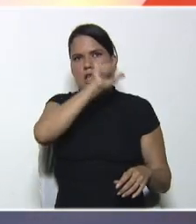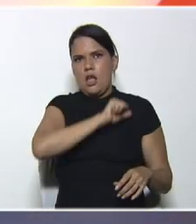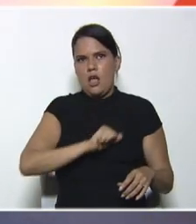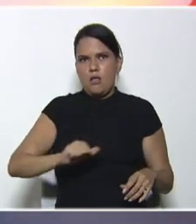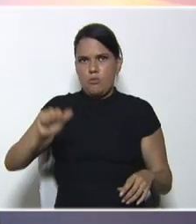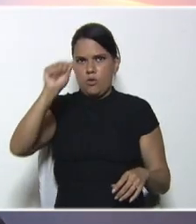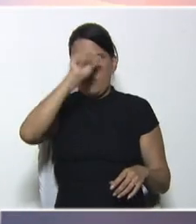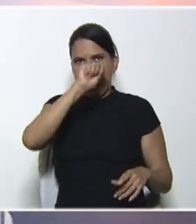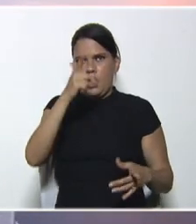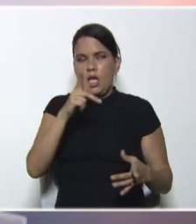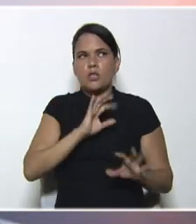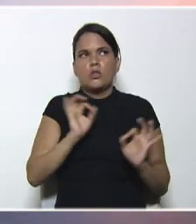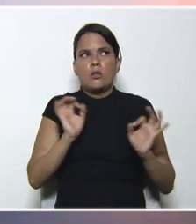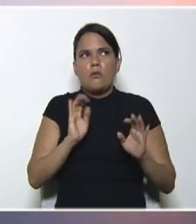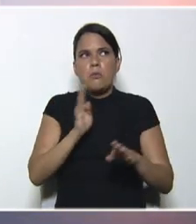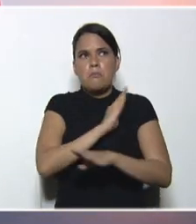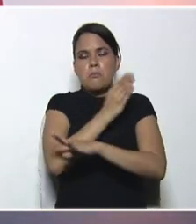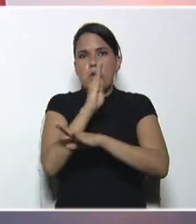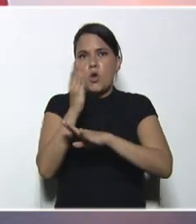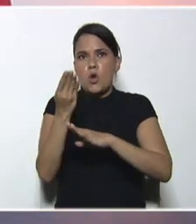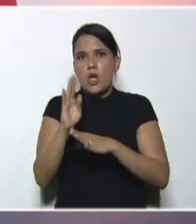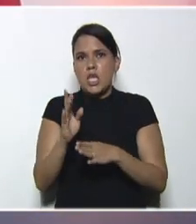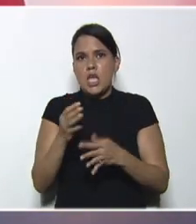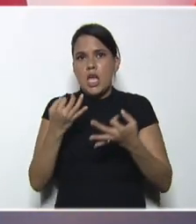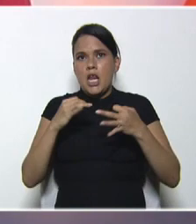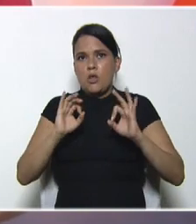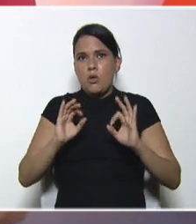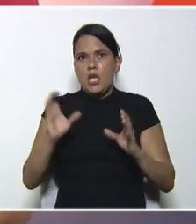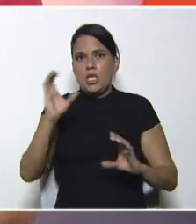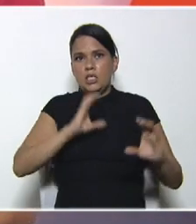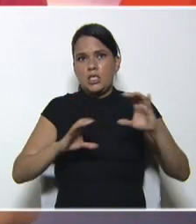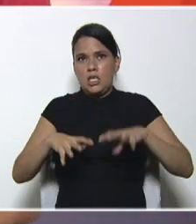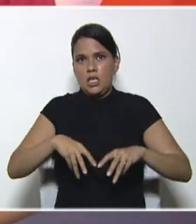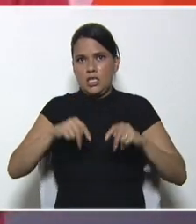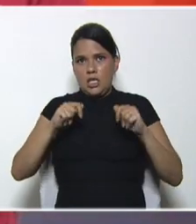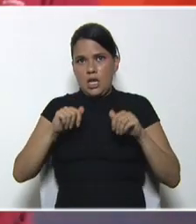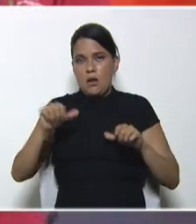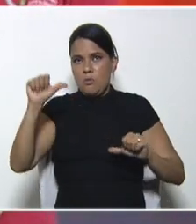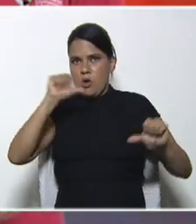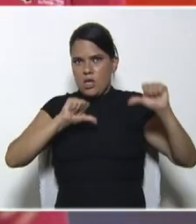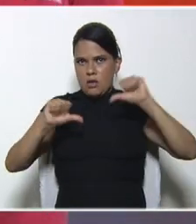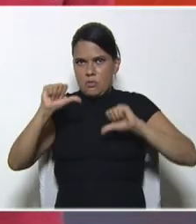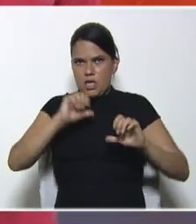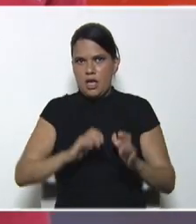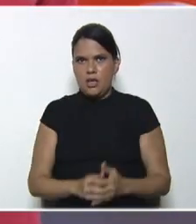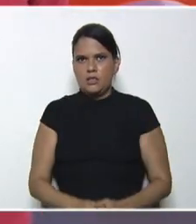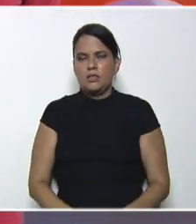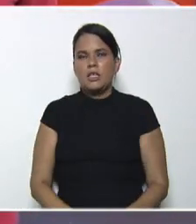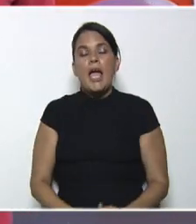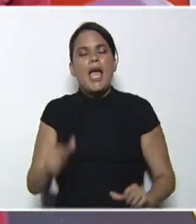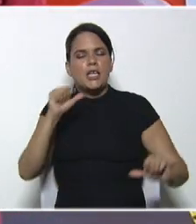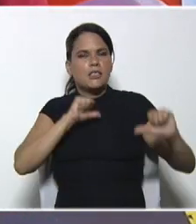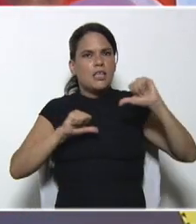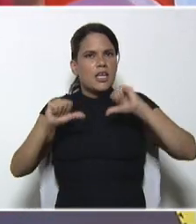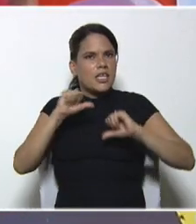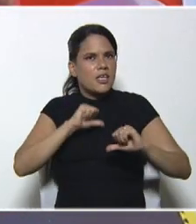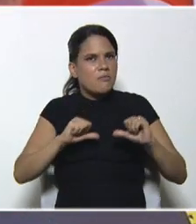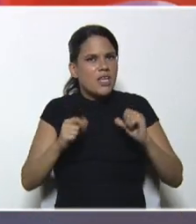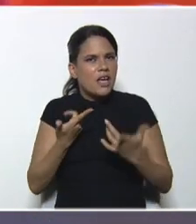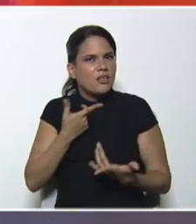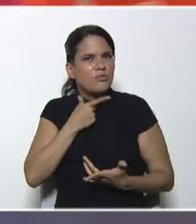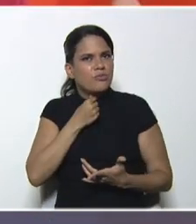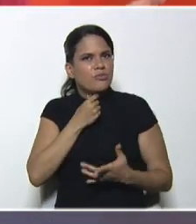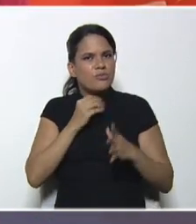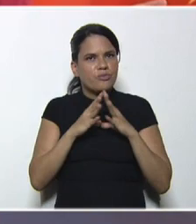naturales, biología y ciencia de la Tierra. Ahora vamos con química, esa química divertida, simpática, pero